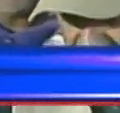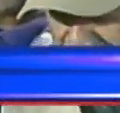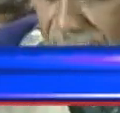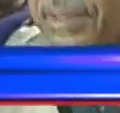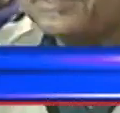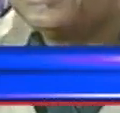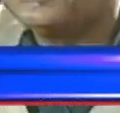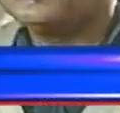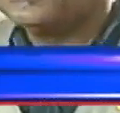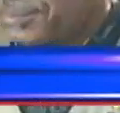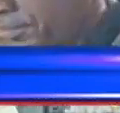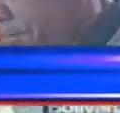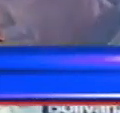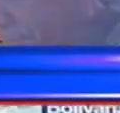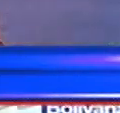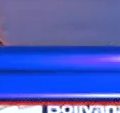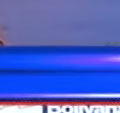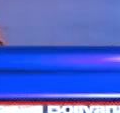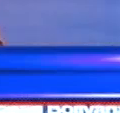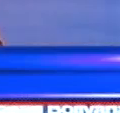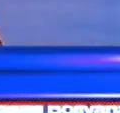quiero dar un saludo,